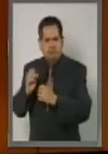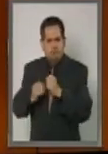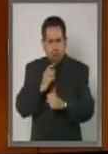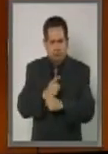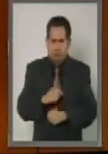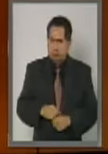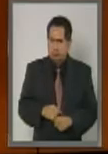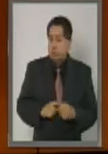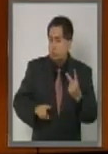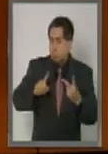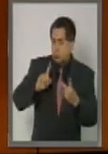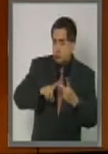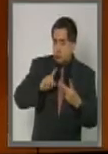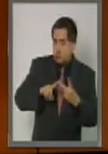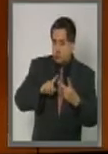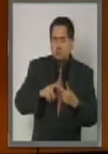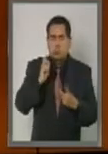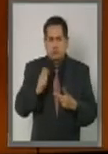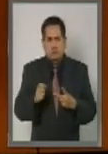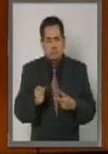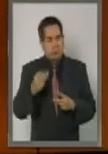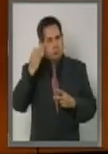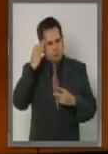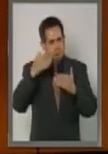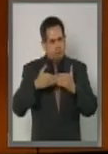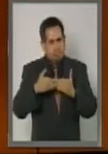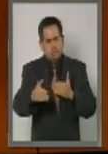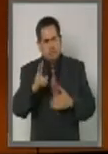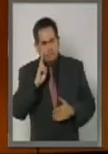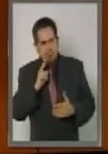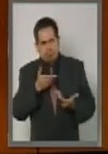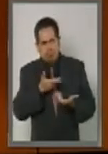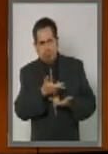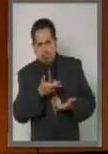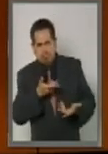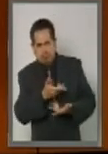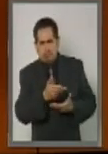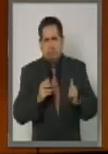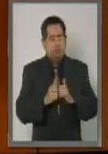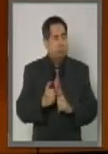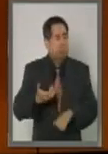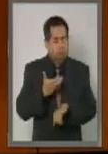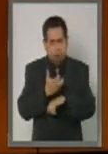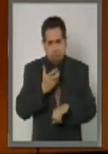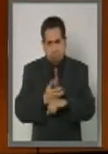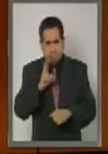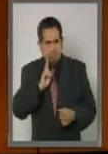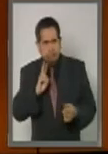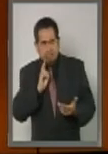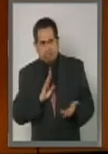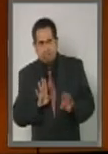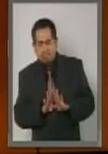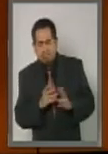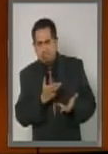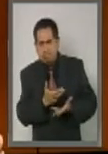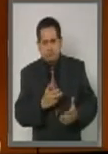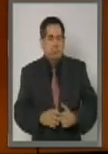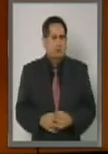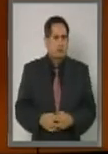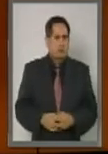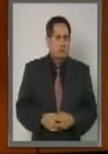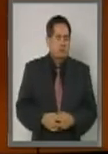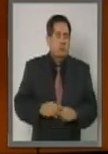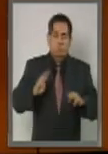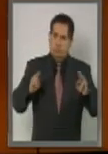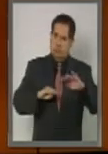es enfrentar con éxito esta nueva etapa de diálogo y negociación con los Estados Unidos de América. Con respecto a nuestra presencia